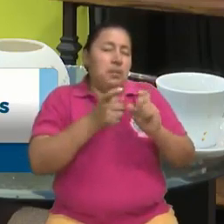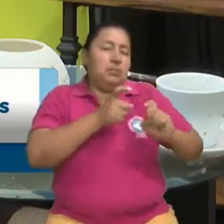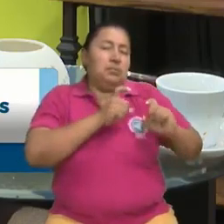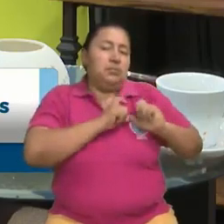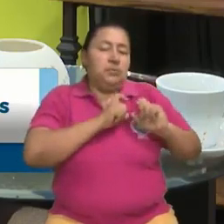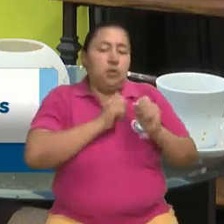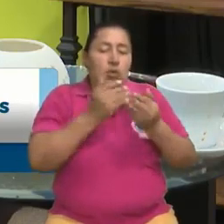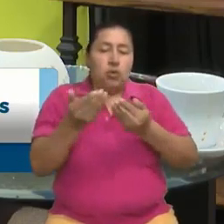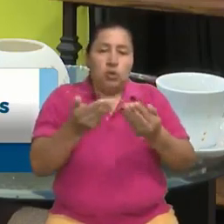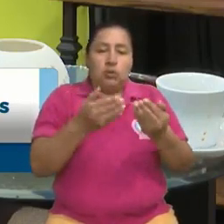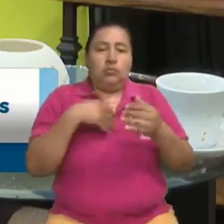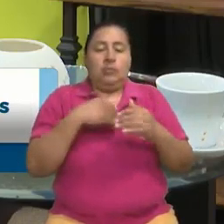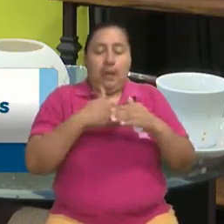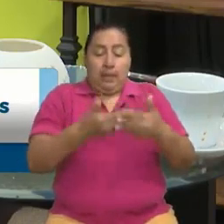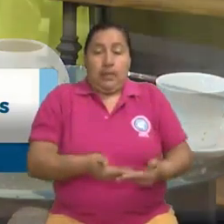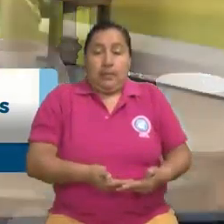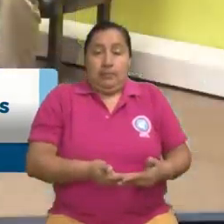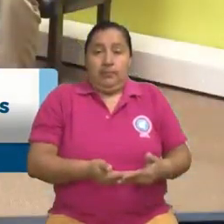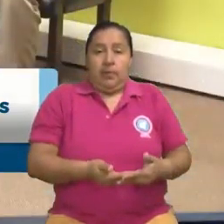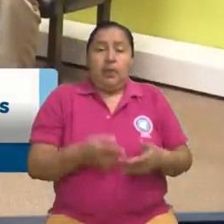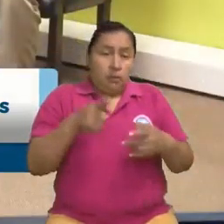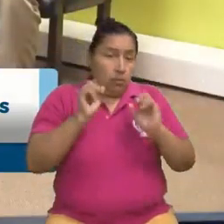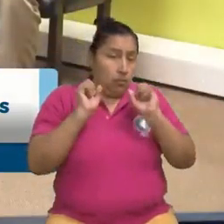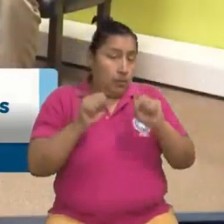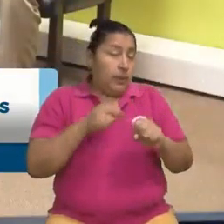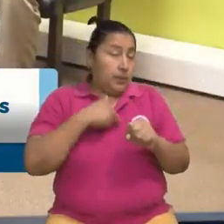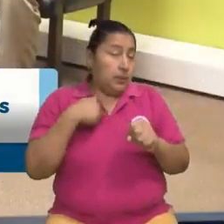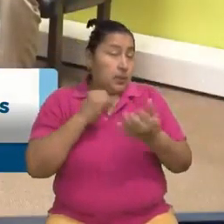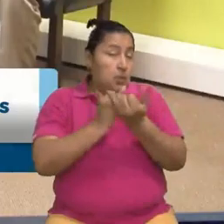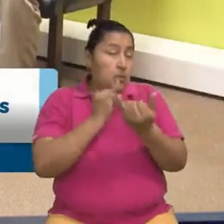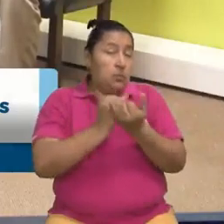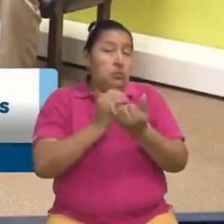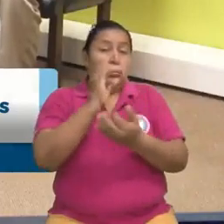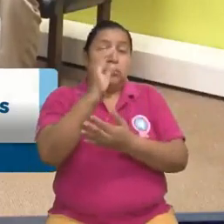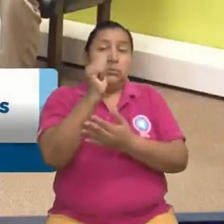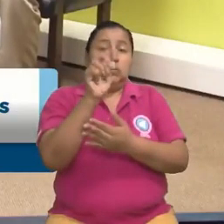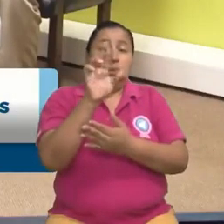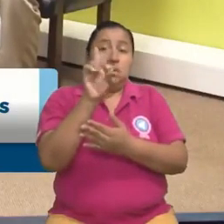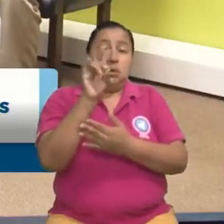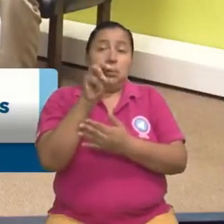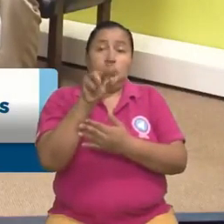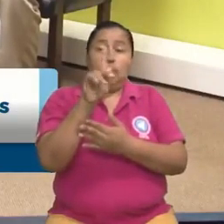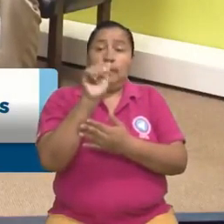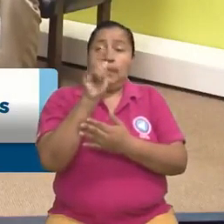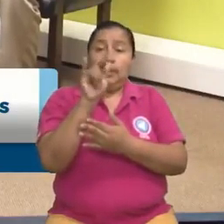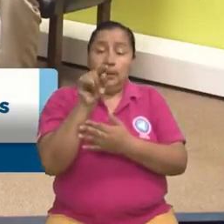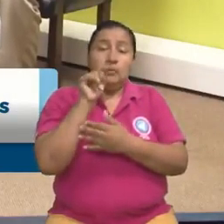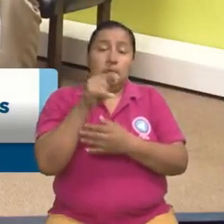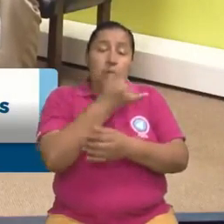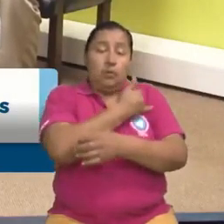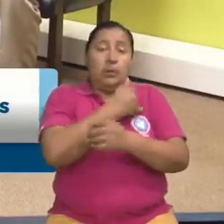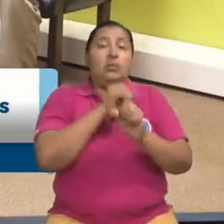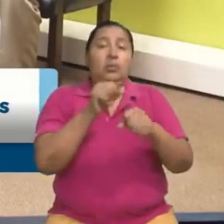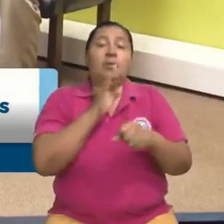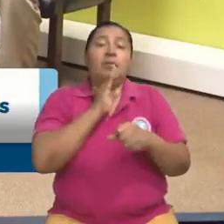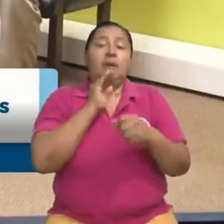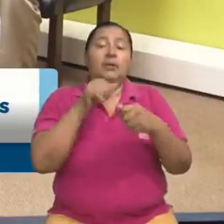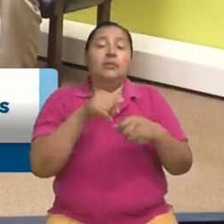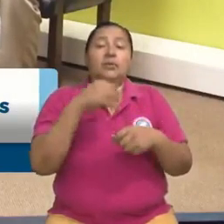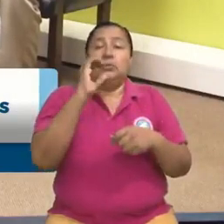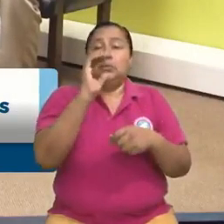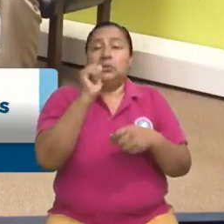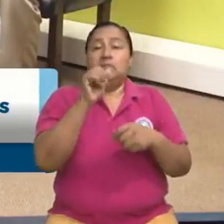en los niños aún no nacidos. ¿Esto se podrá hacer también en esta área del Hospital Berta Calderón, doctor, hablando